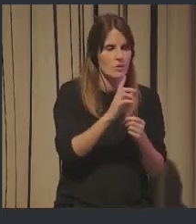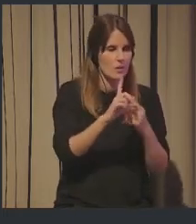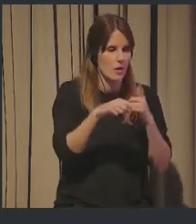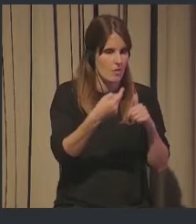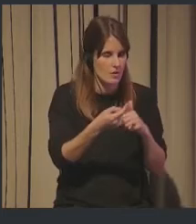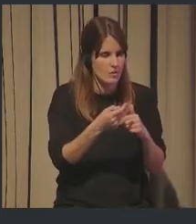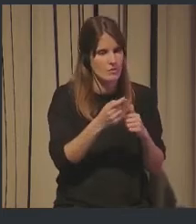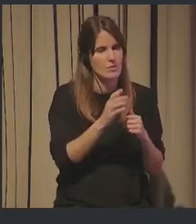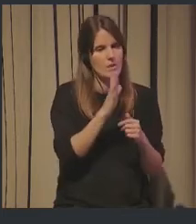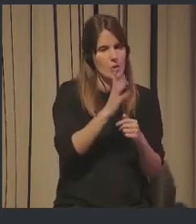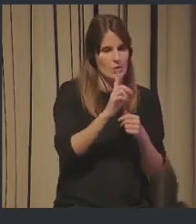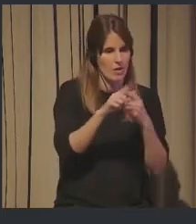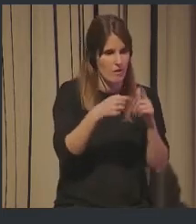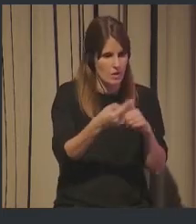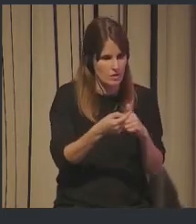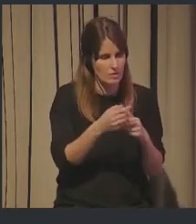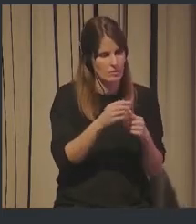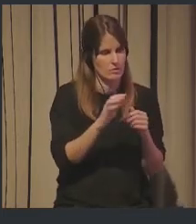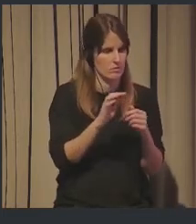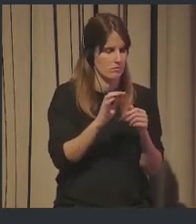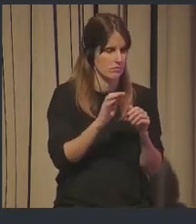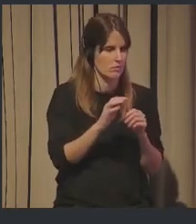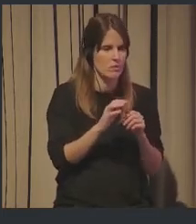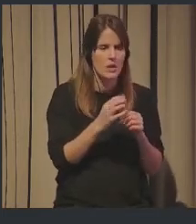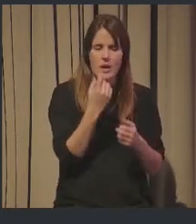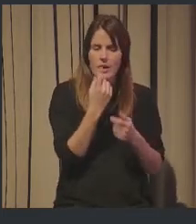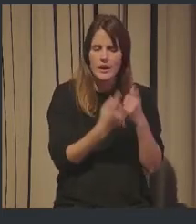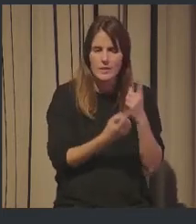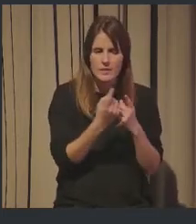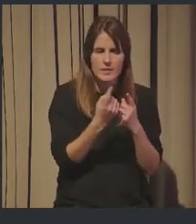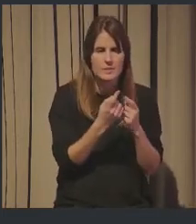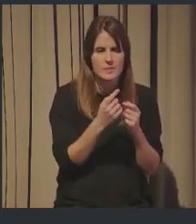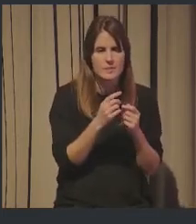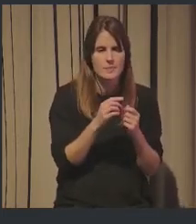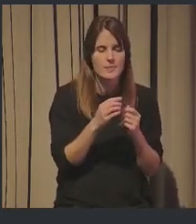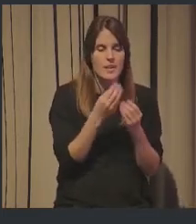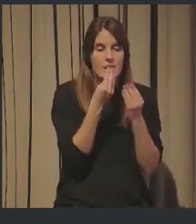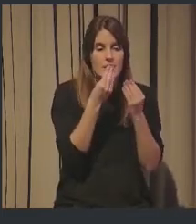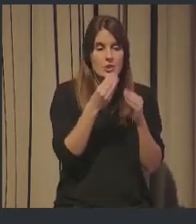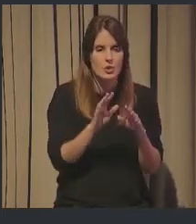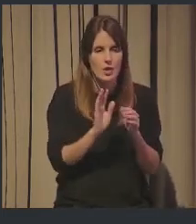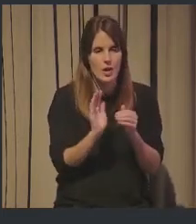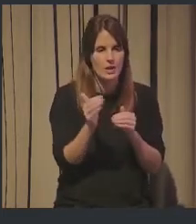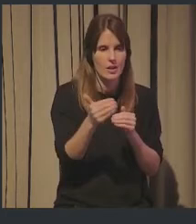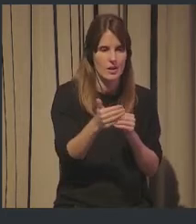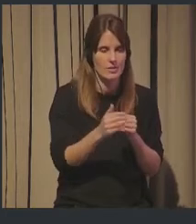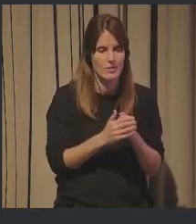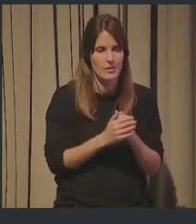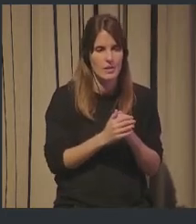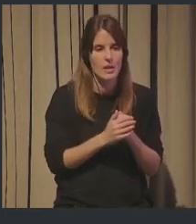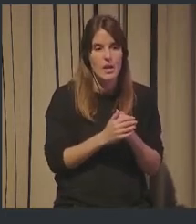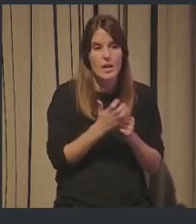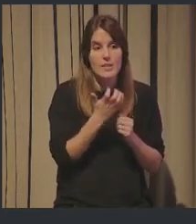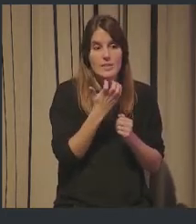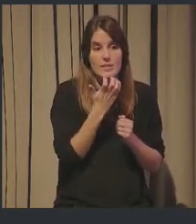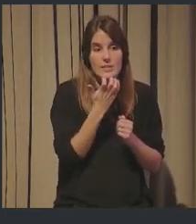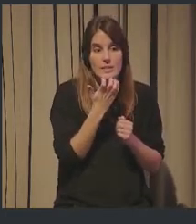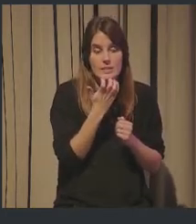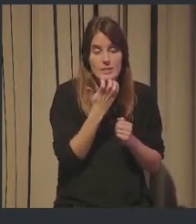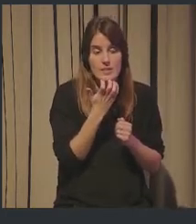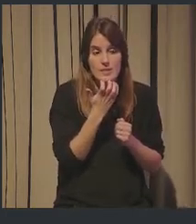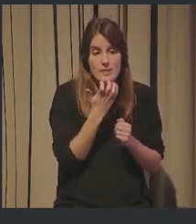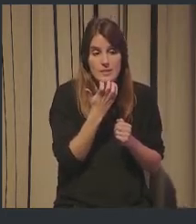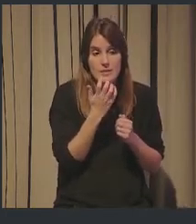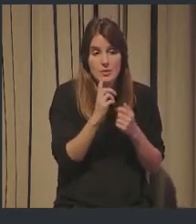efecto. Pero ¿cuántas veces hay un pequeño campo que se llama historia alternativa? El de qué hubiera pasado si esto no